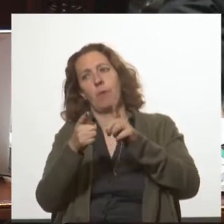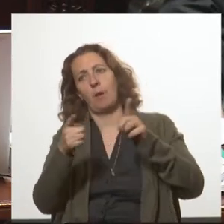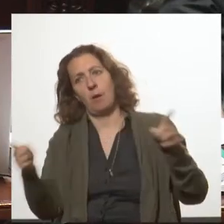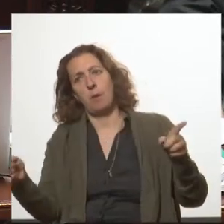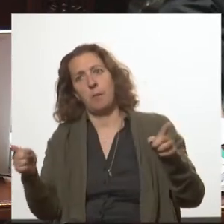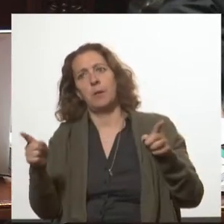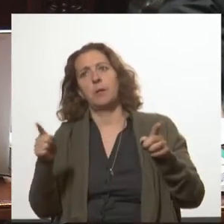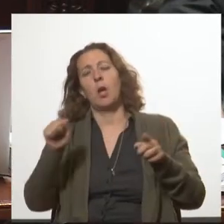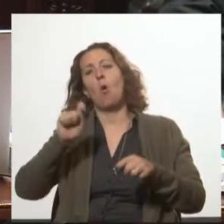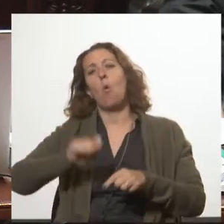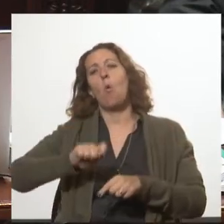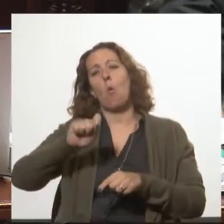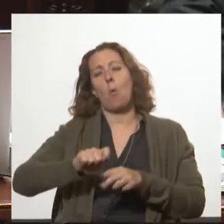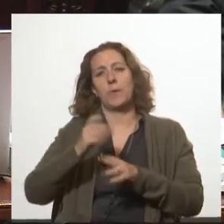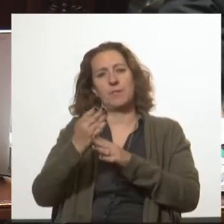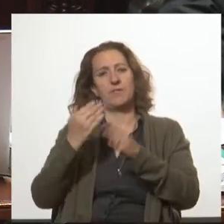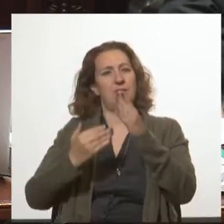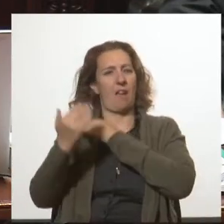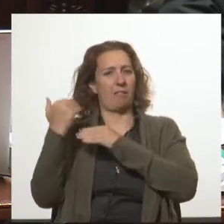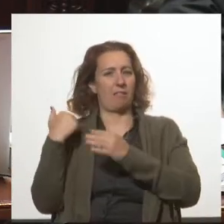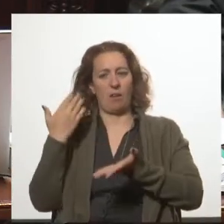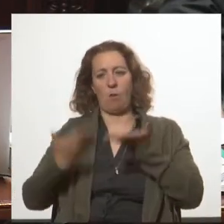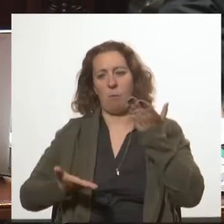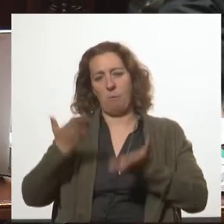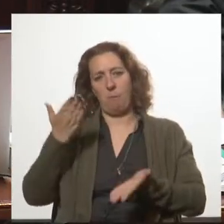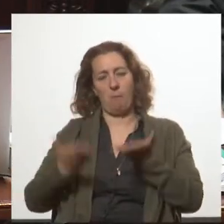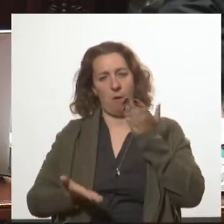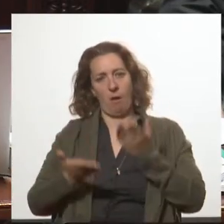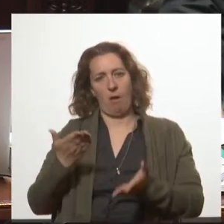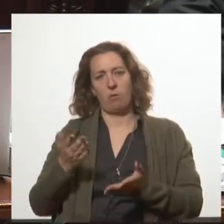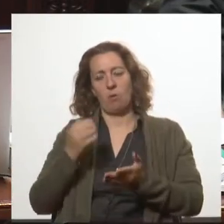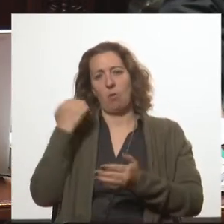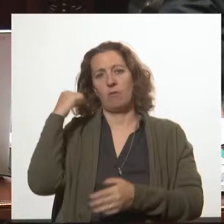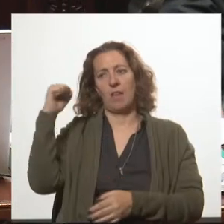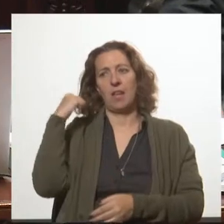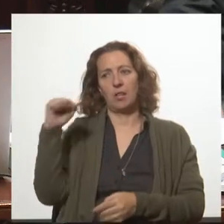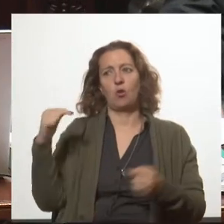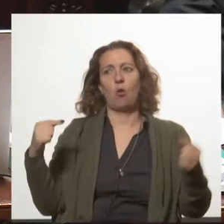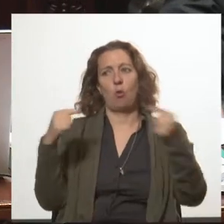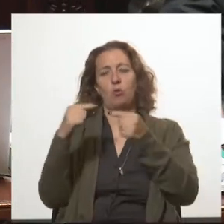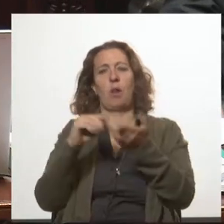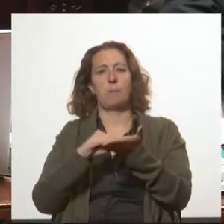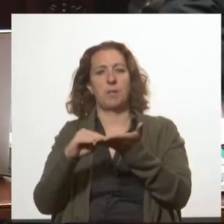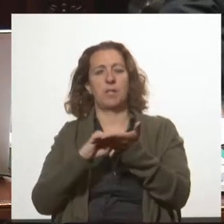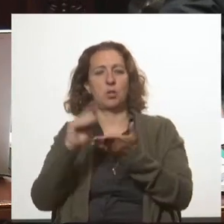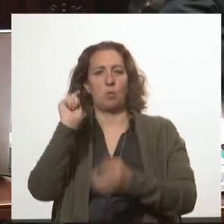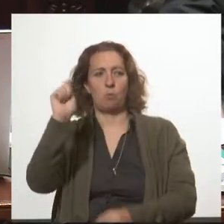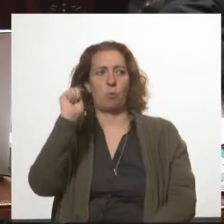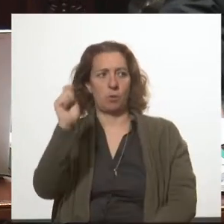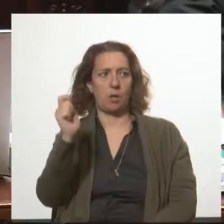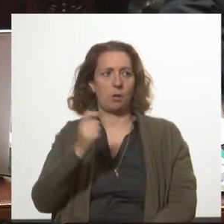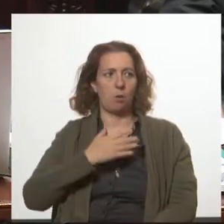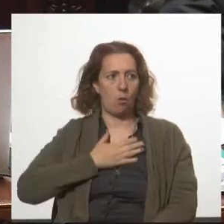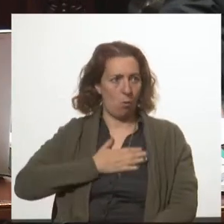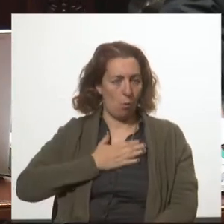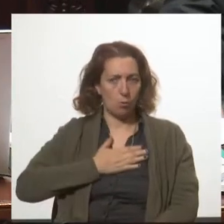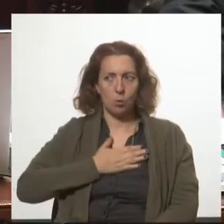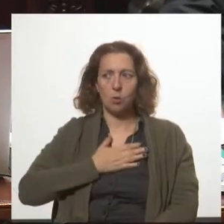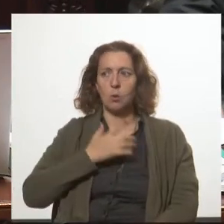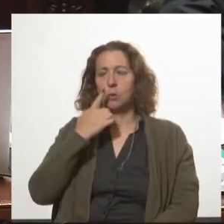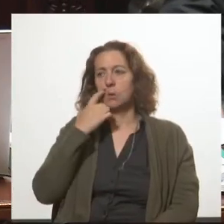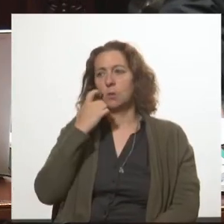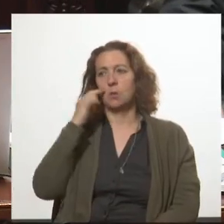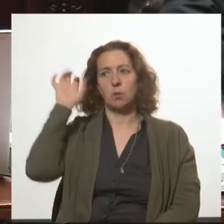jurisprudencia comparativa referida a eventuales delitos contra la administración pública que con gusto se el señor senador